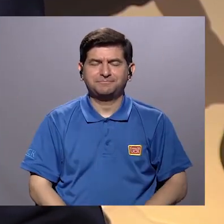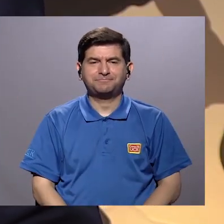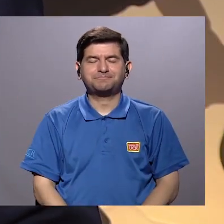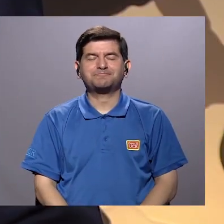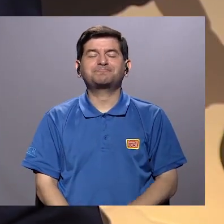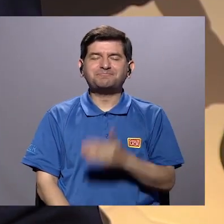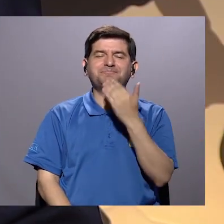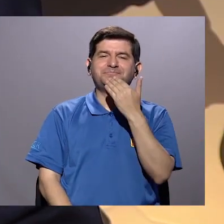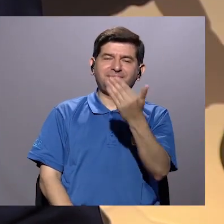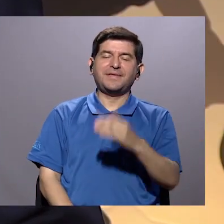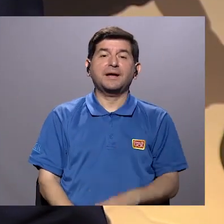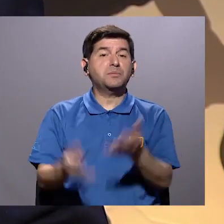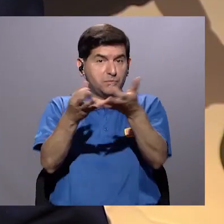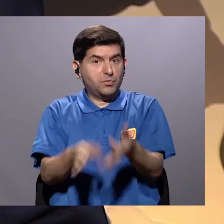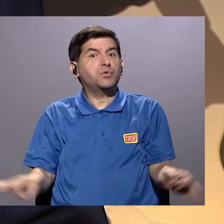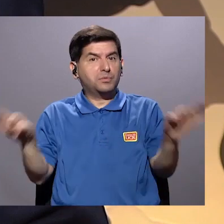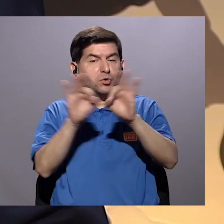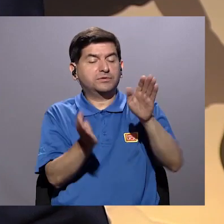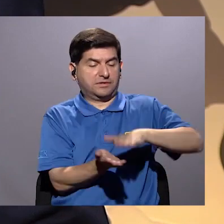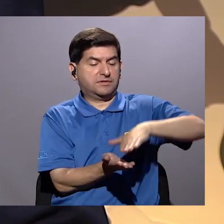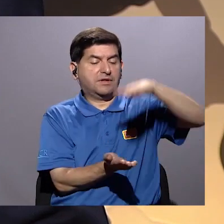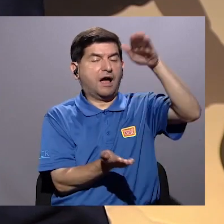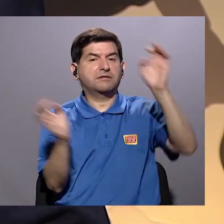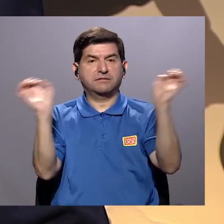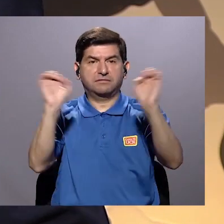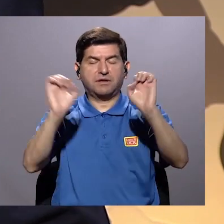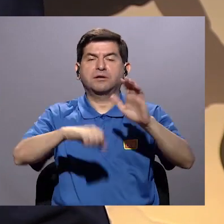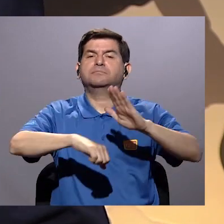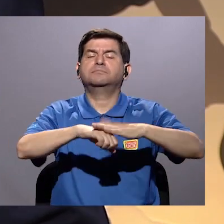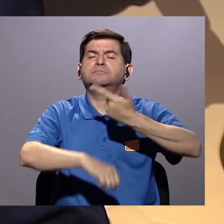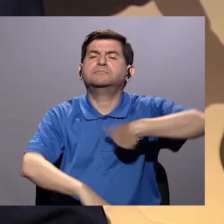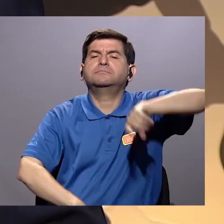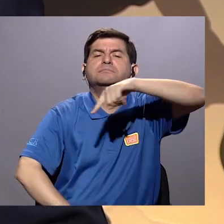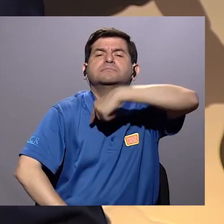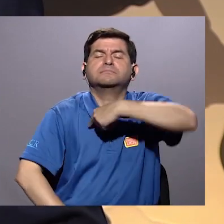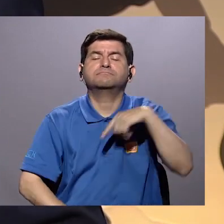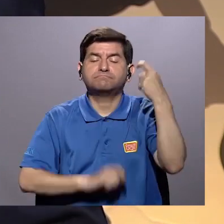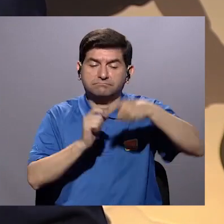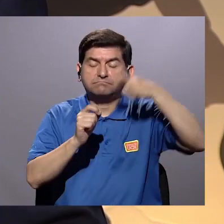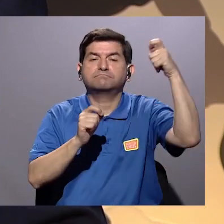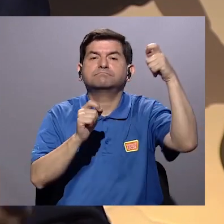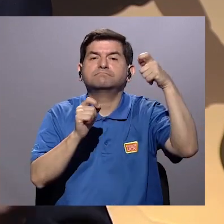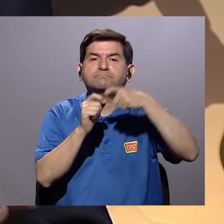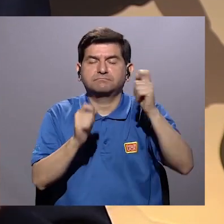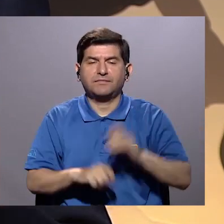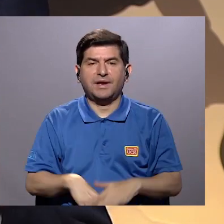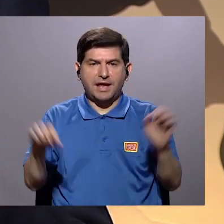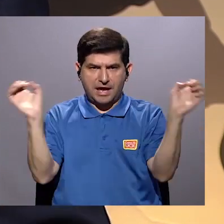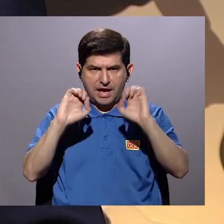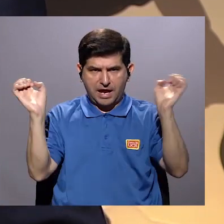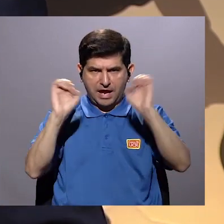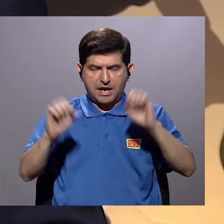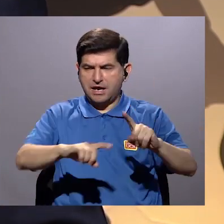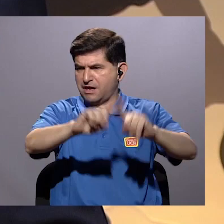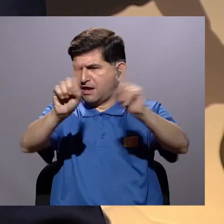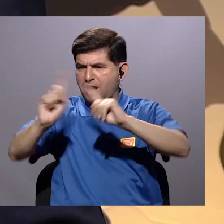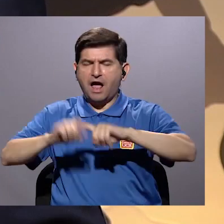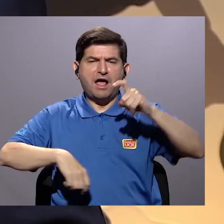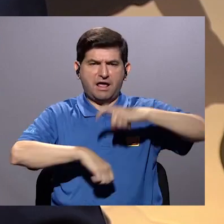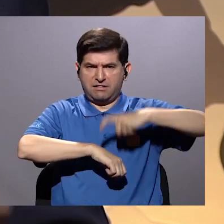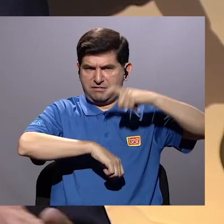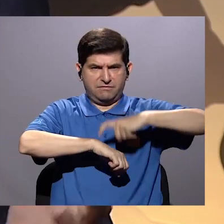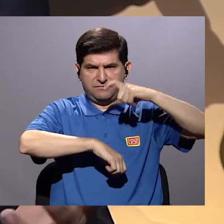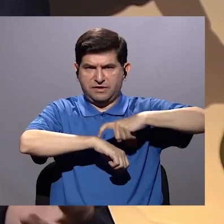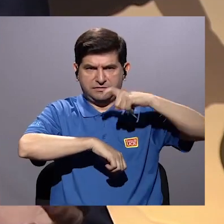Es muy importante el almacenamiento de energía porque nos permite justamente tomar energía que se genera en diferentes momentos,